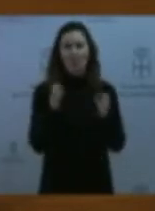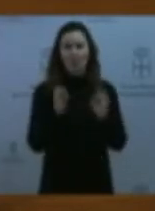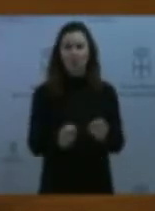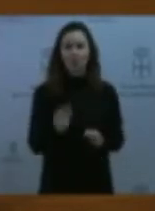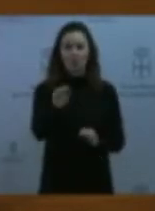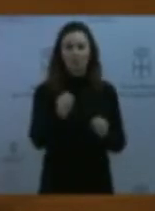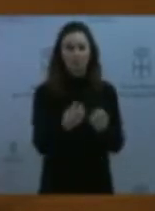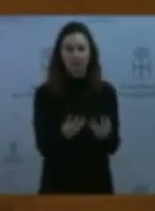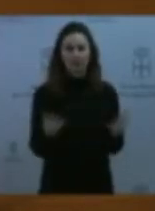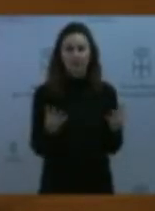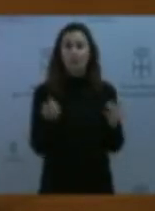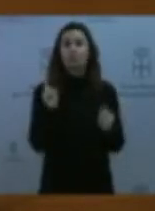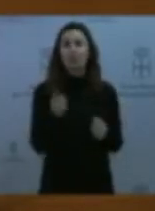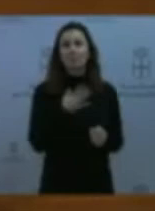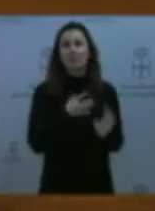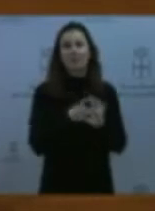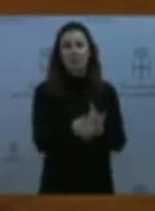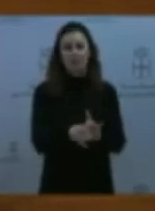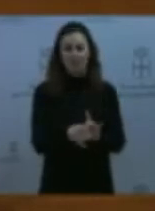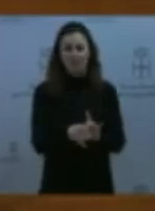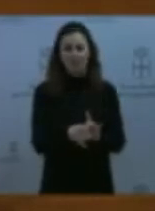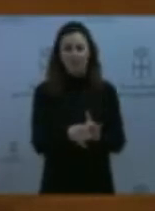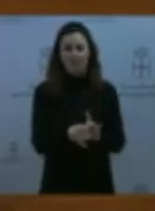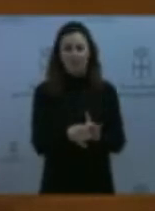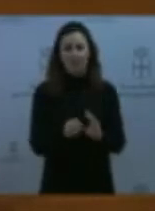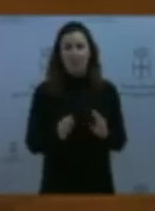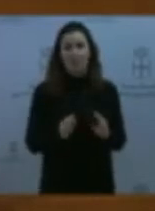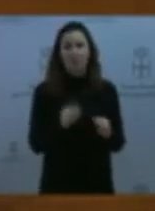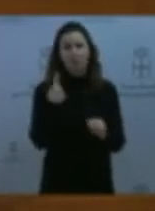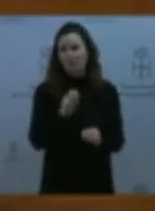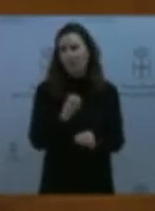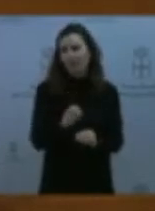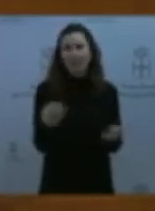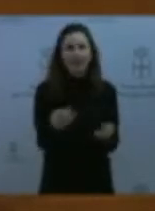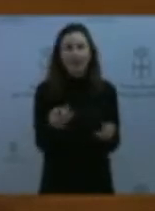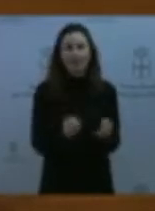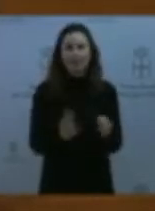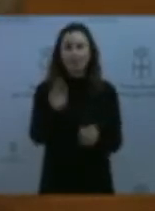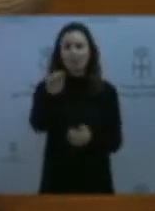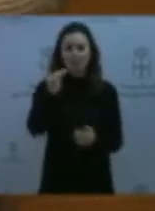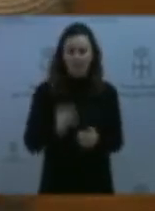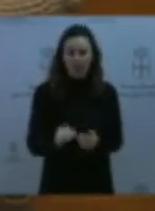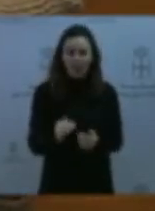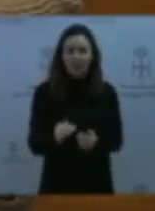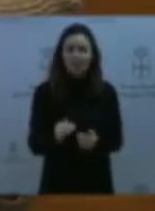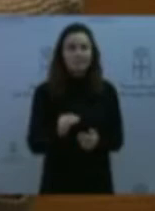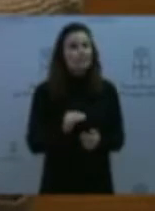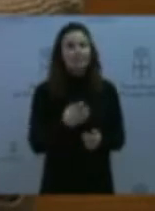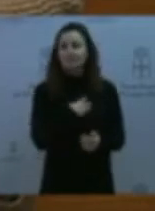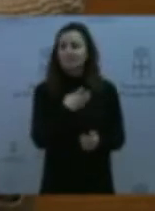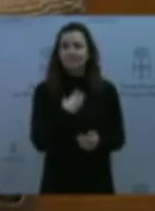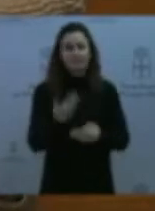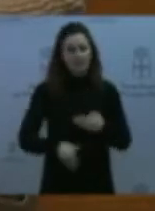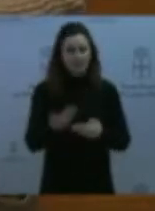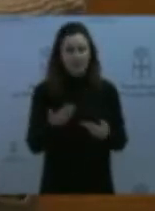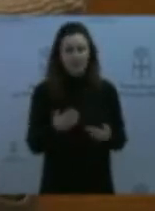G. ¿Vale? Lo saben ustedes. Es decir, todo monte bajo no se puede acotar. Eso es lo primero. ¿Vale? Y porque esta ley